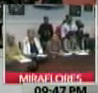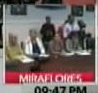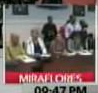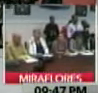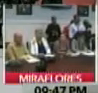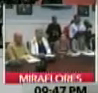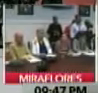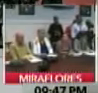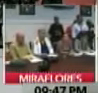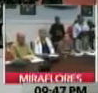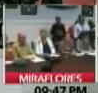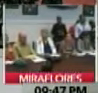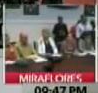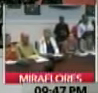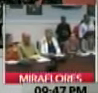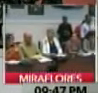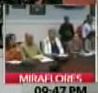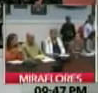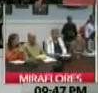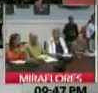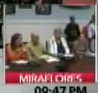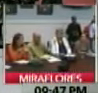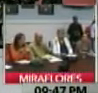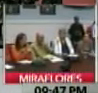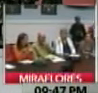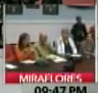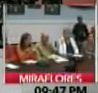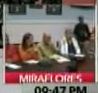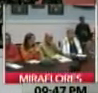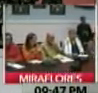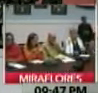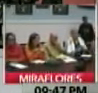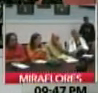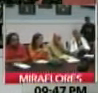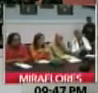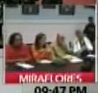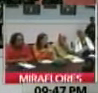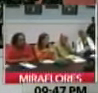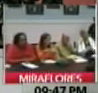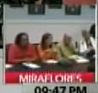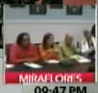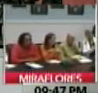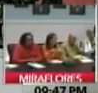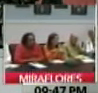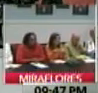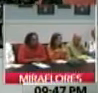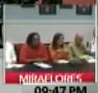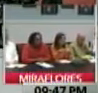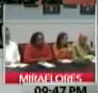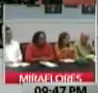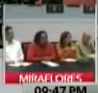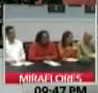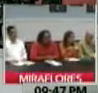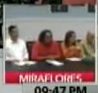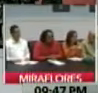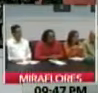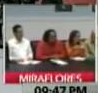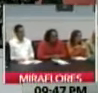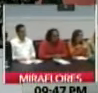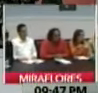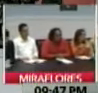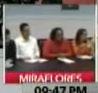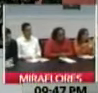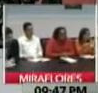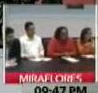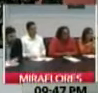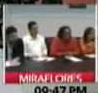Y a mí me lo preguntaron el día lunes en la rueda de prensa de la... Nos sorprendieron, que nos van a estar sorprendiendo ustedes, gafo. Si nos